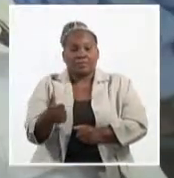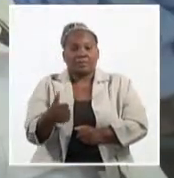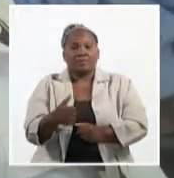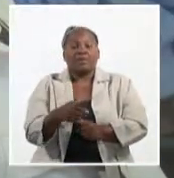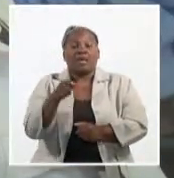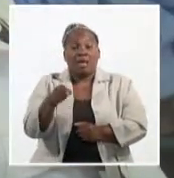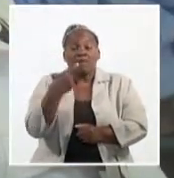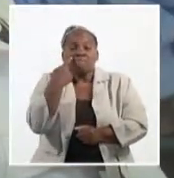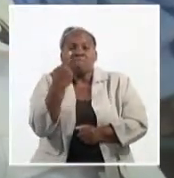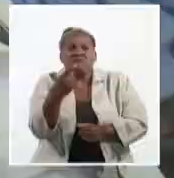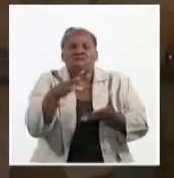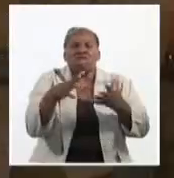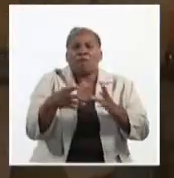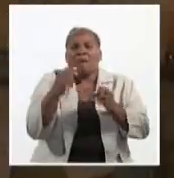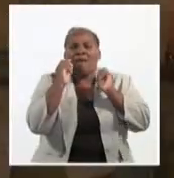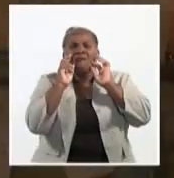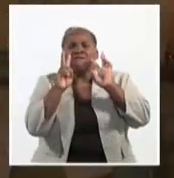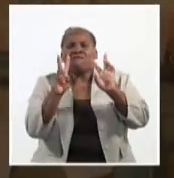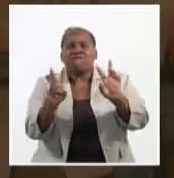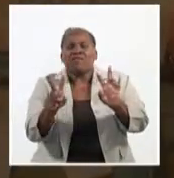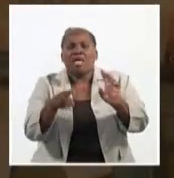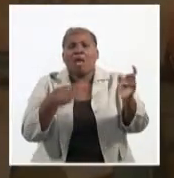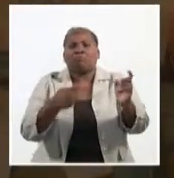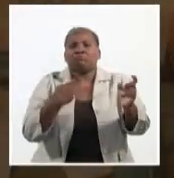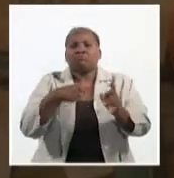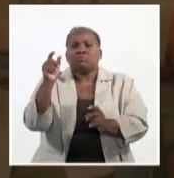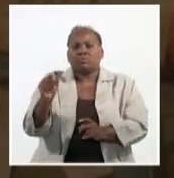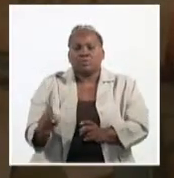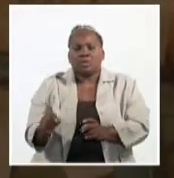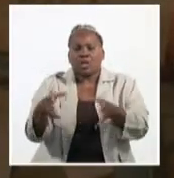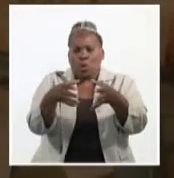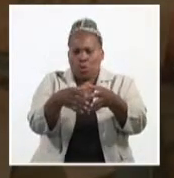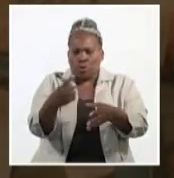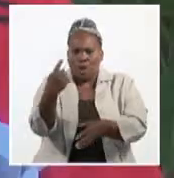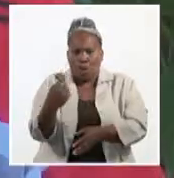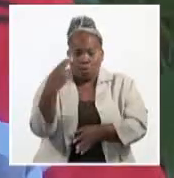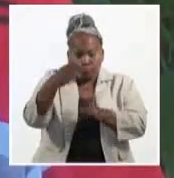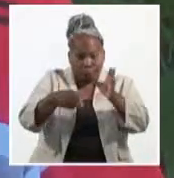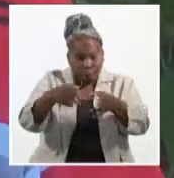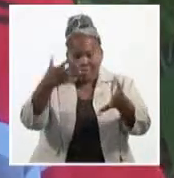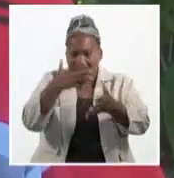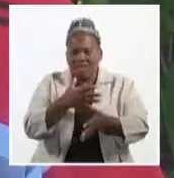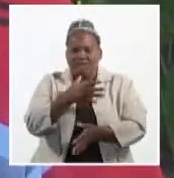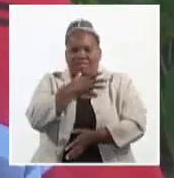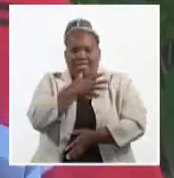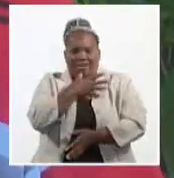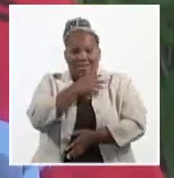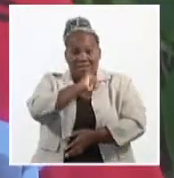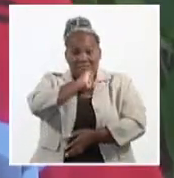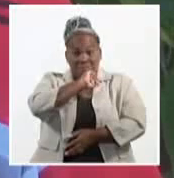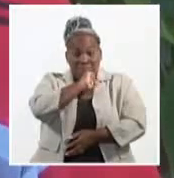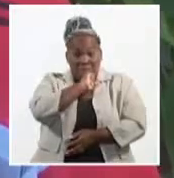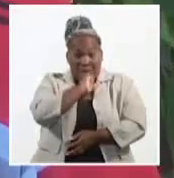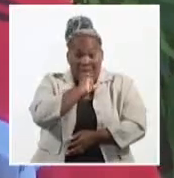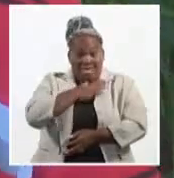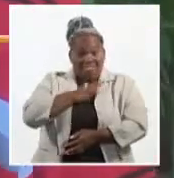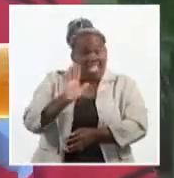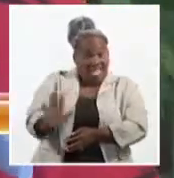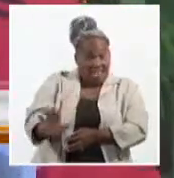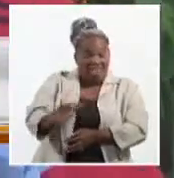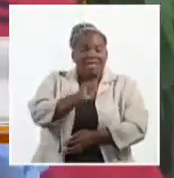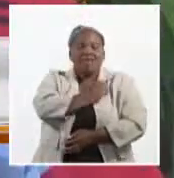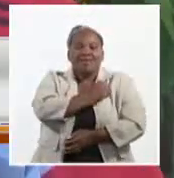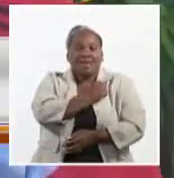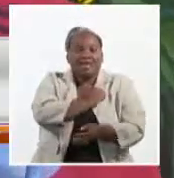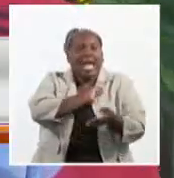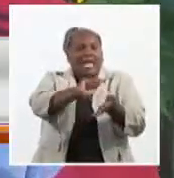visión abarcadora de la vida de ese guerrillero de la Columna 1 dirigida por Fidel. Su mamá quería que algún día